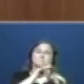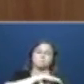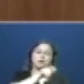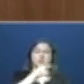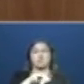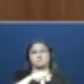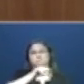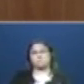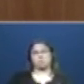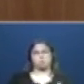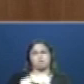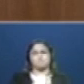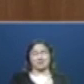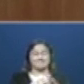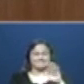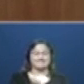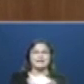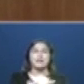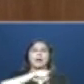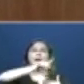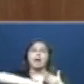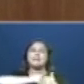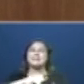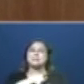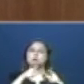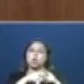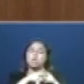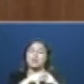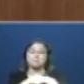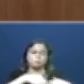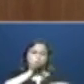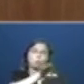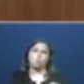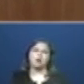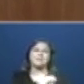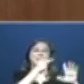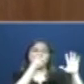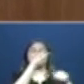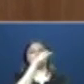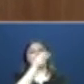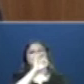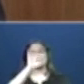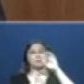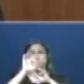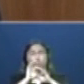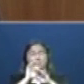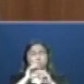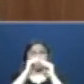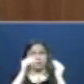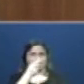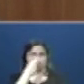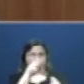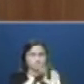creación de parques públicos de alquilar Social para los que se reservará el 30% de las viviendas de promoción pública y se